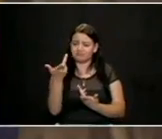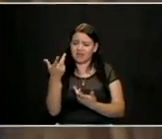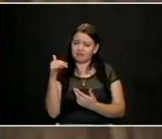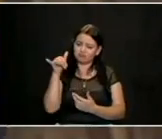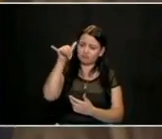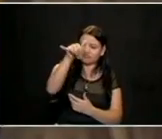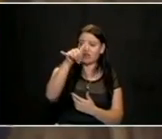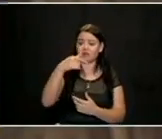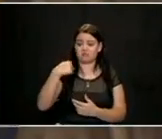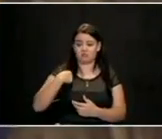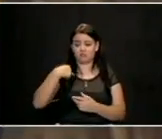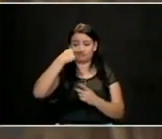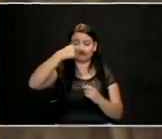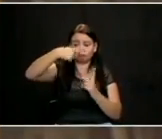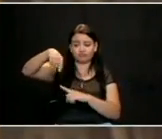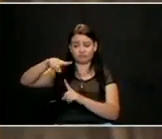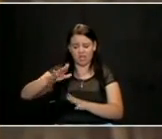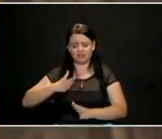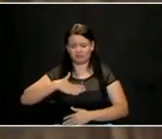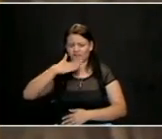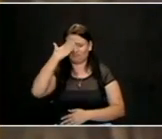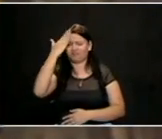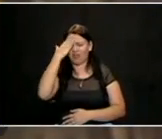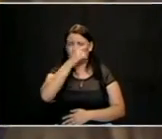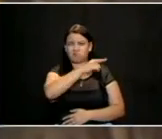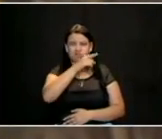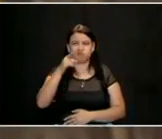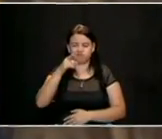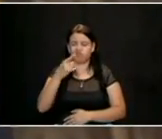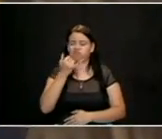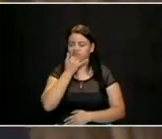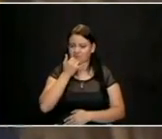la experiencia, el conocimiento en el tema del turismo, también las